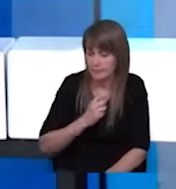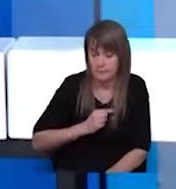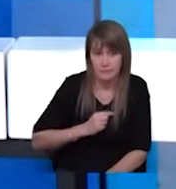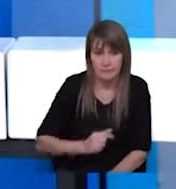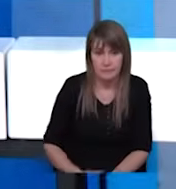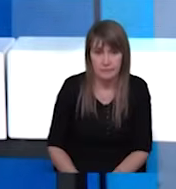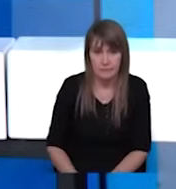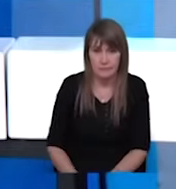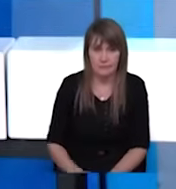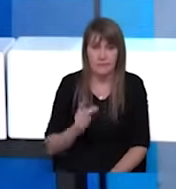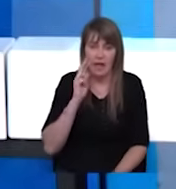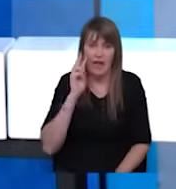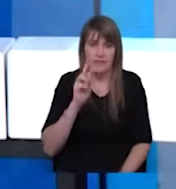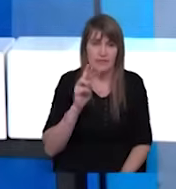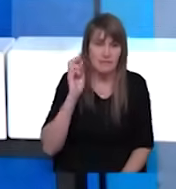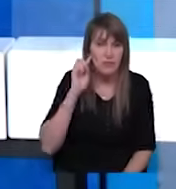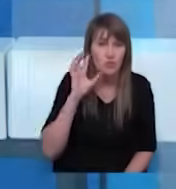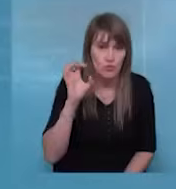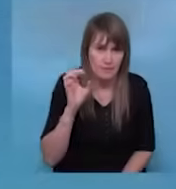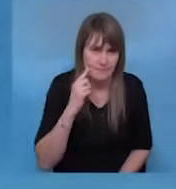eso vamos a escuchar este testimonio.